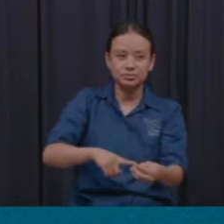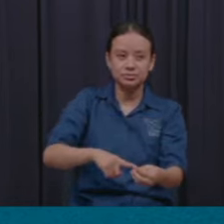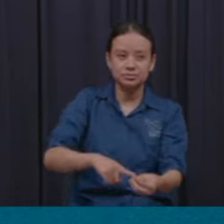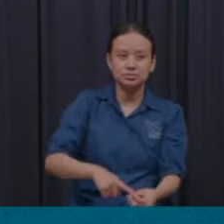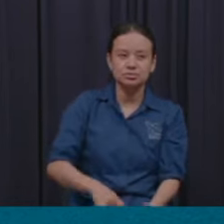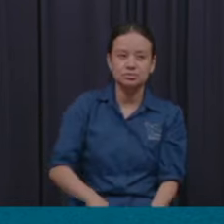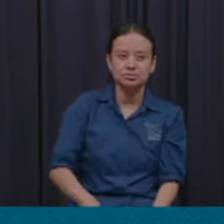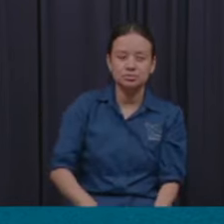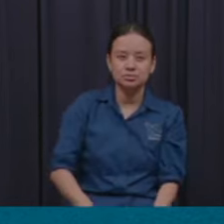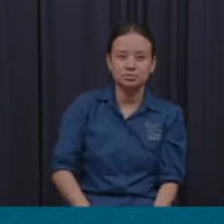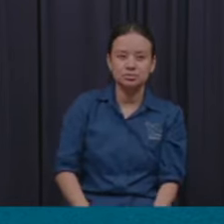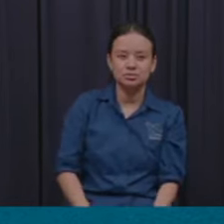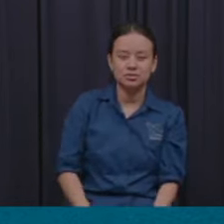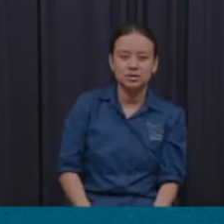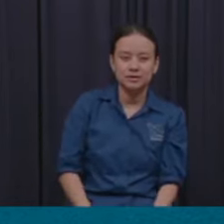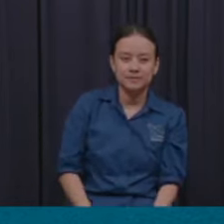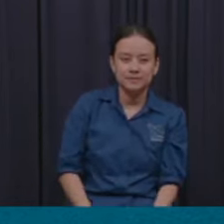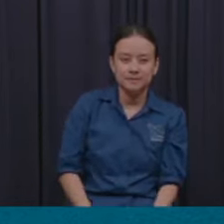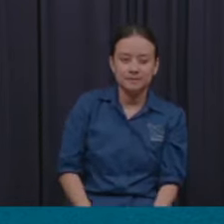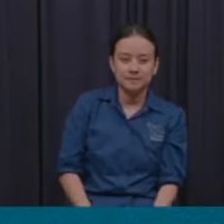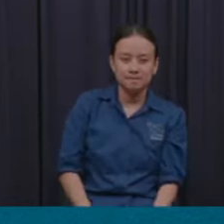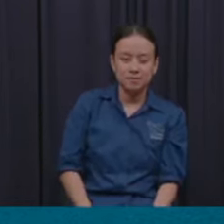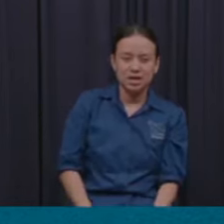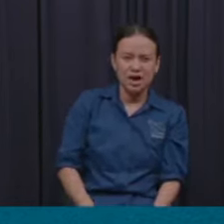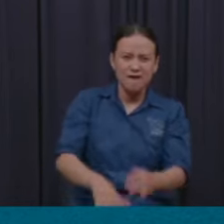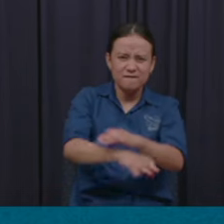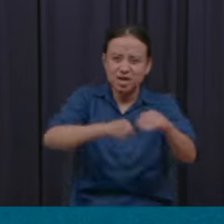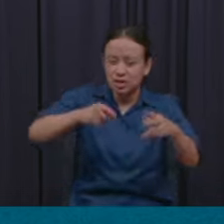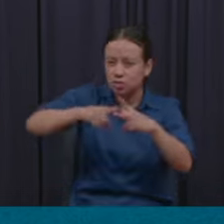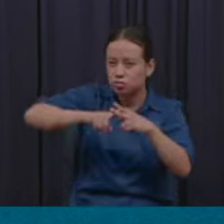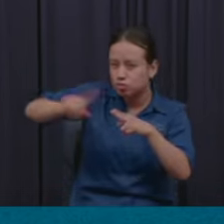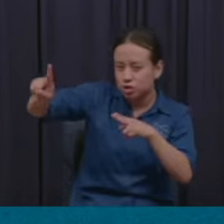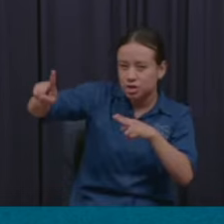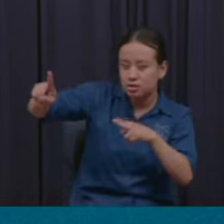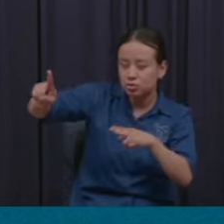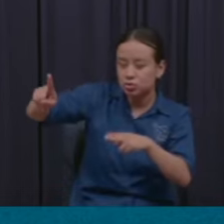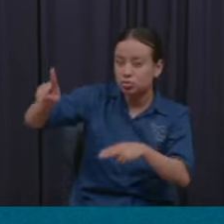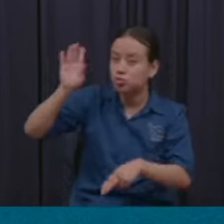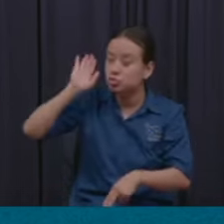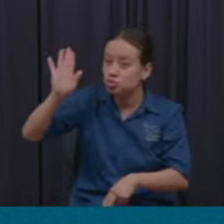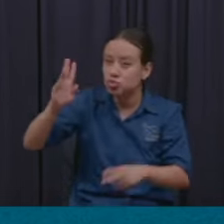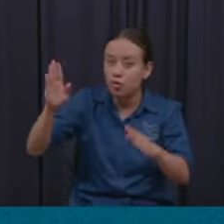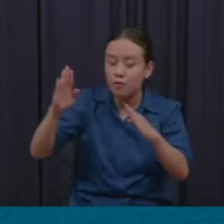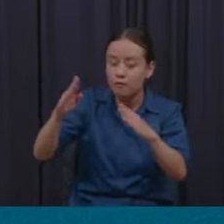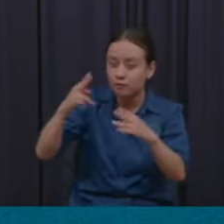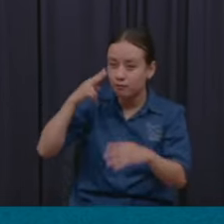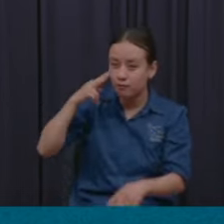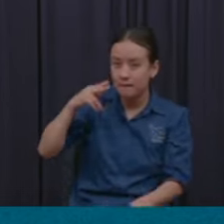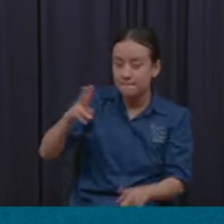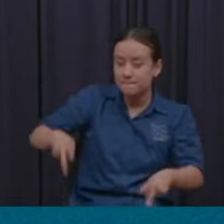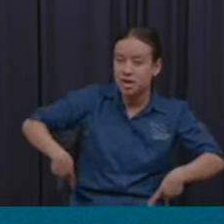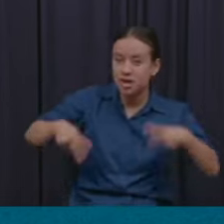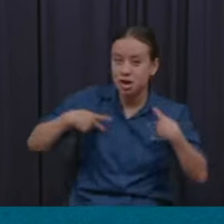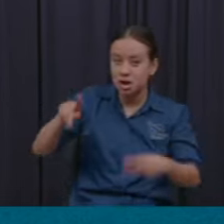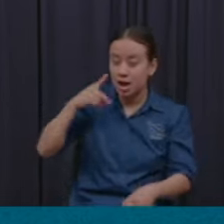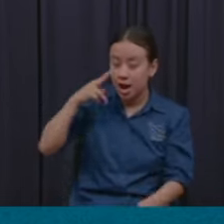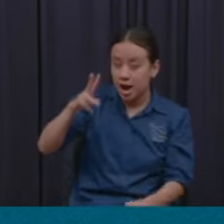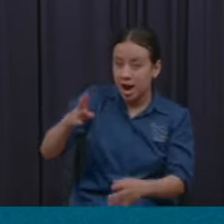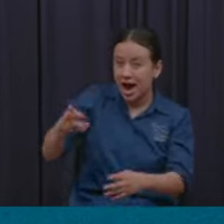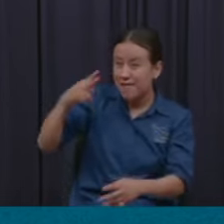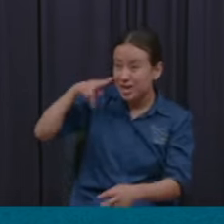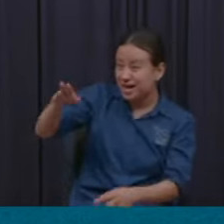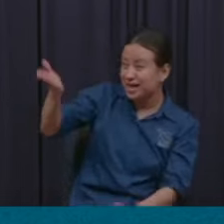lo que los ángeles le dijeron: escapa por tu vida, no mires tras sí, ni pares en esta